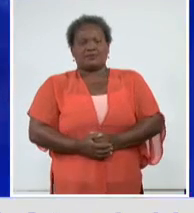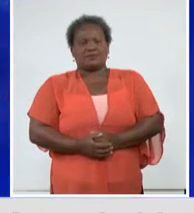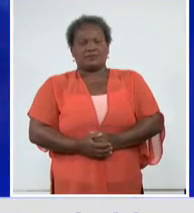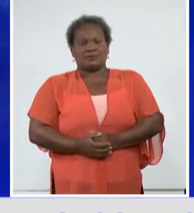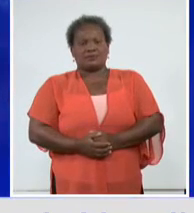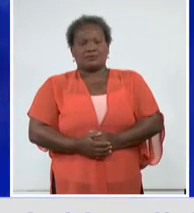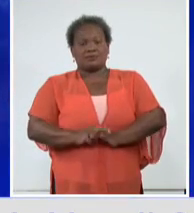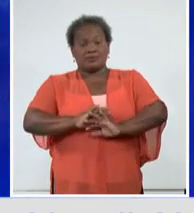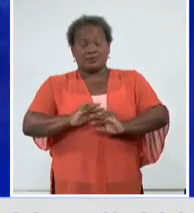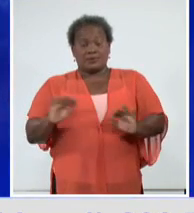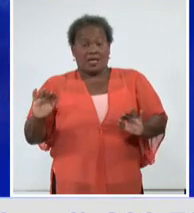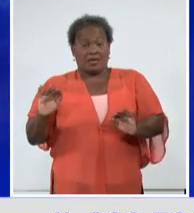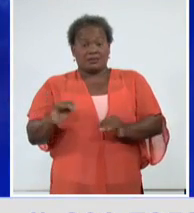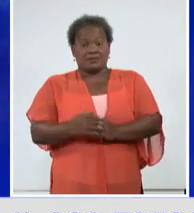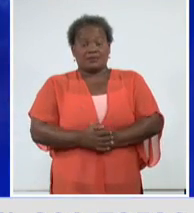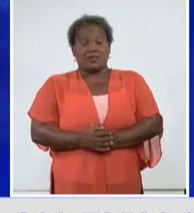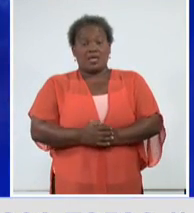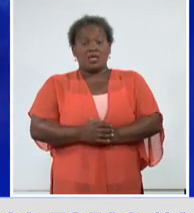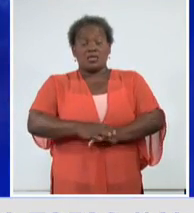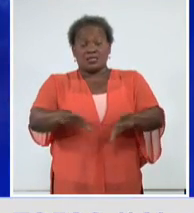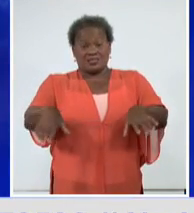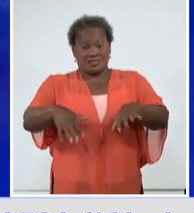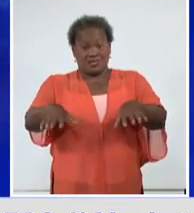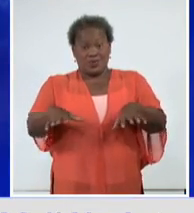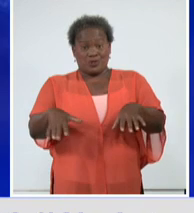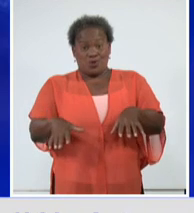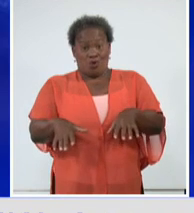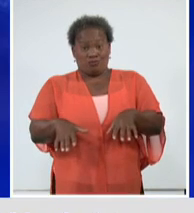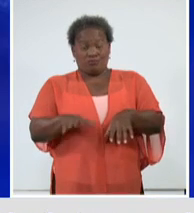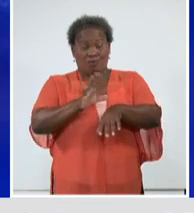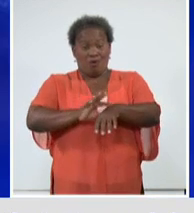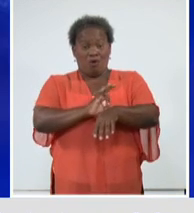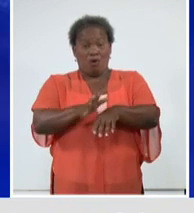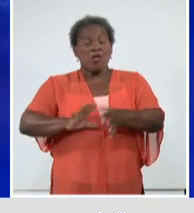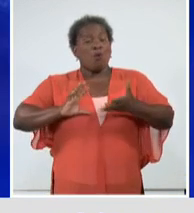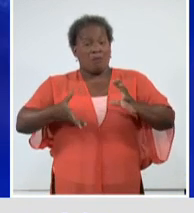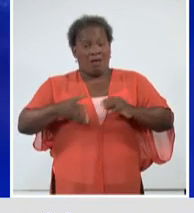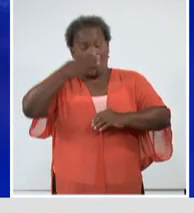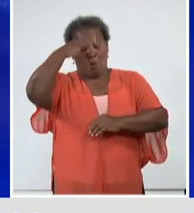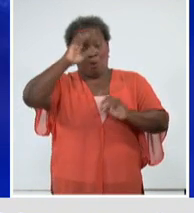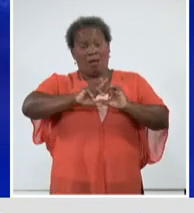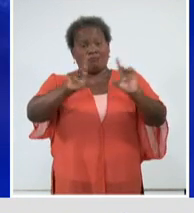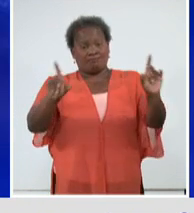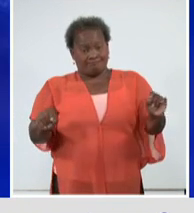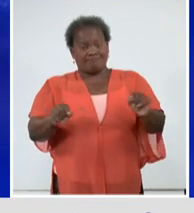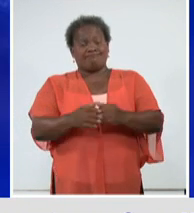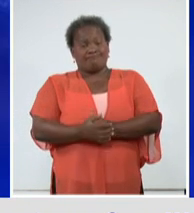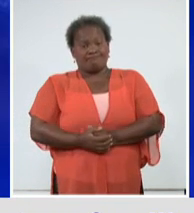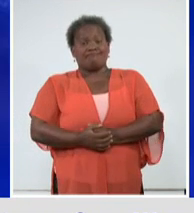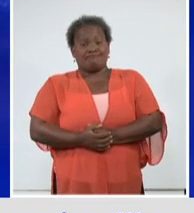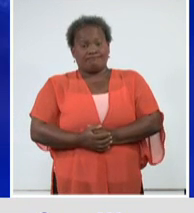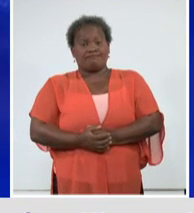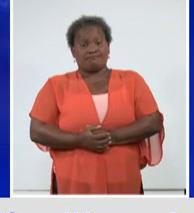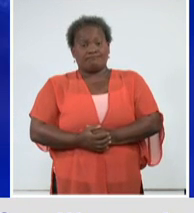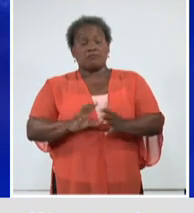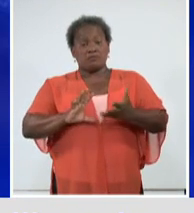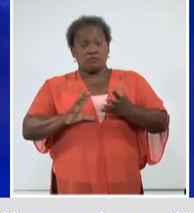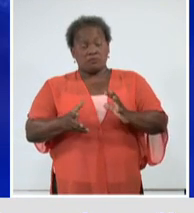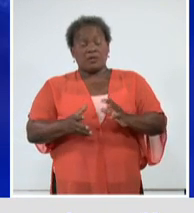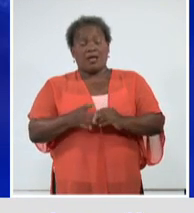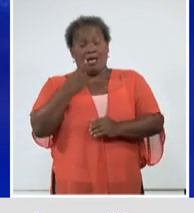Pepe, realmente la situación epidemiológica todavía muy compleja. Sigue siendo muy compleja, sigue siendo muy alta, como usted